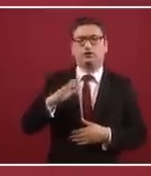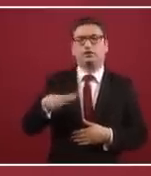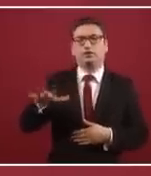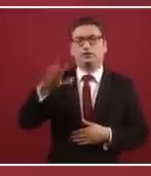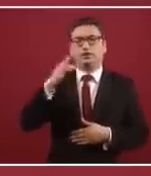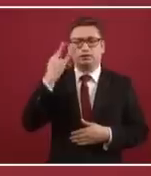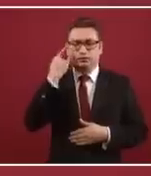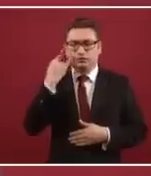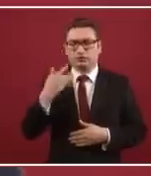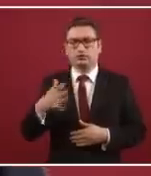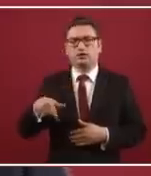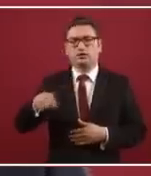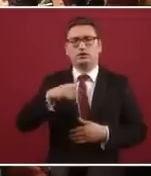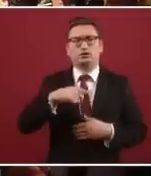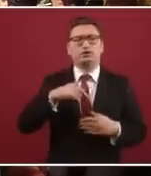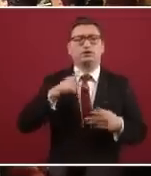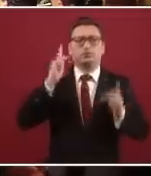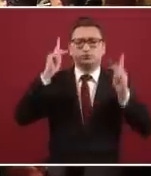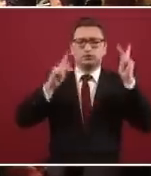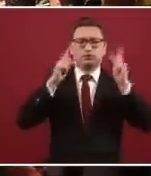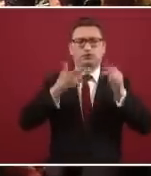visitando hospitales.